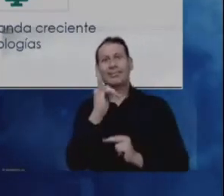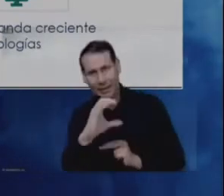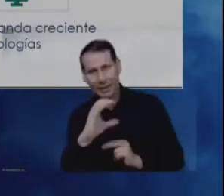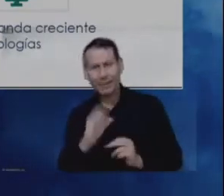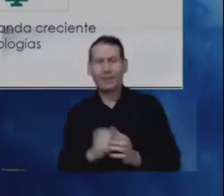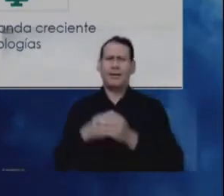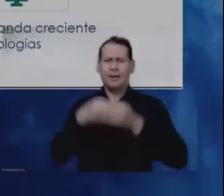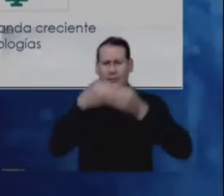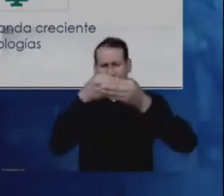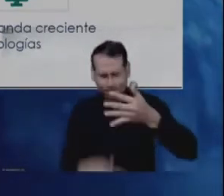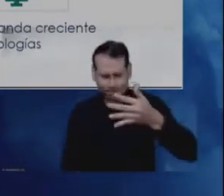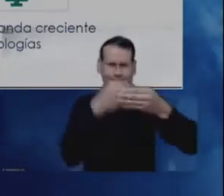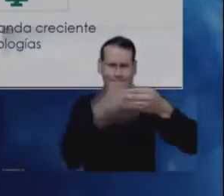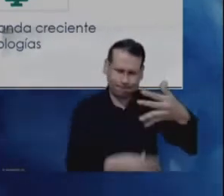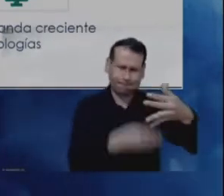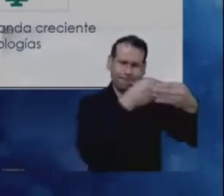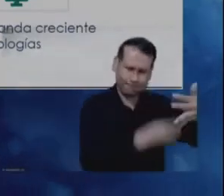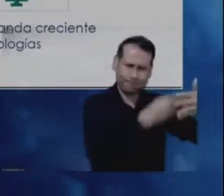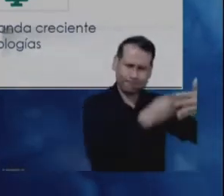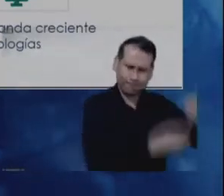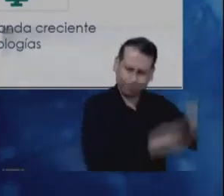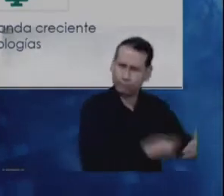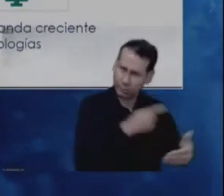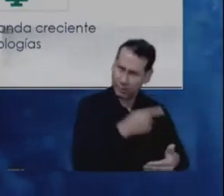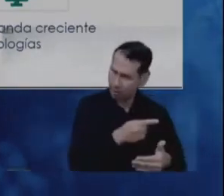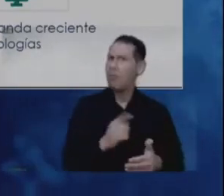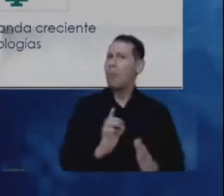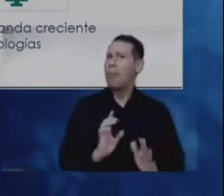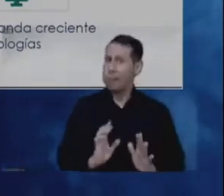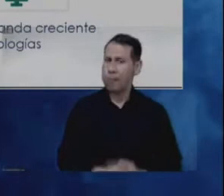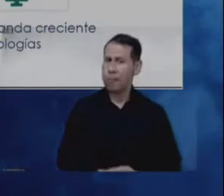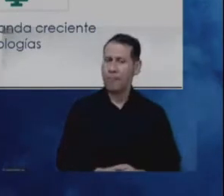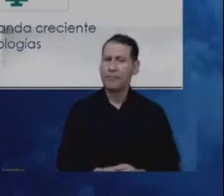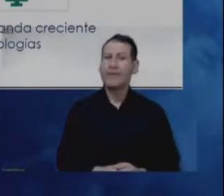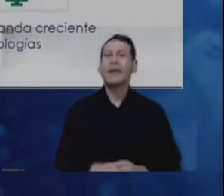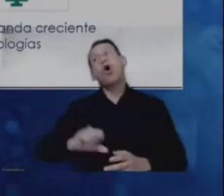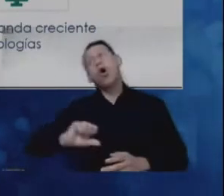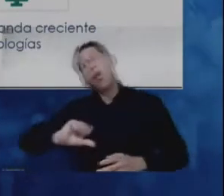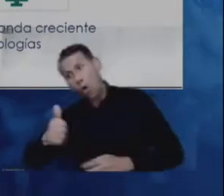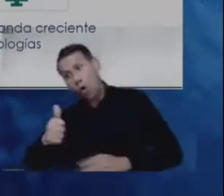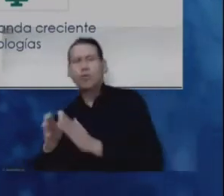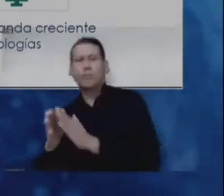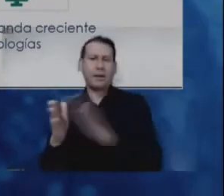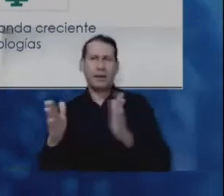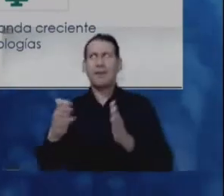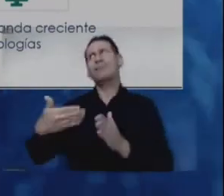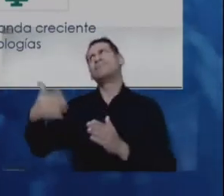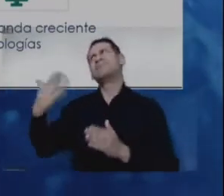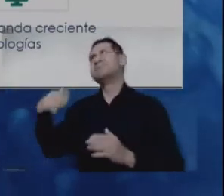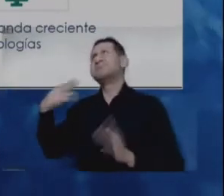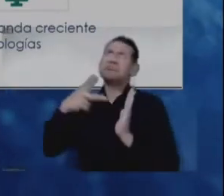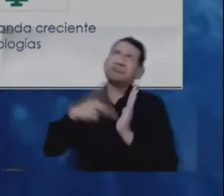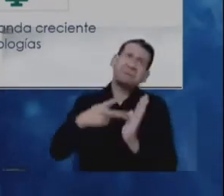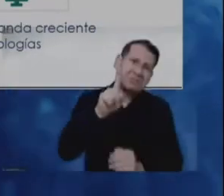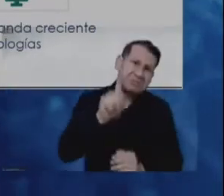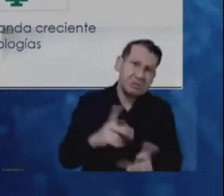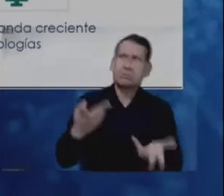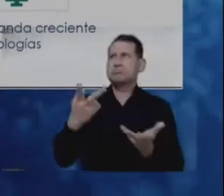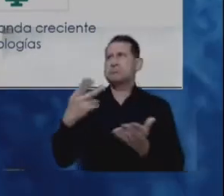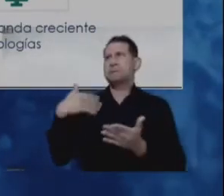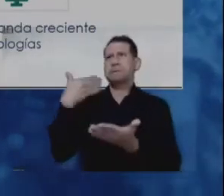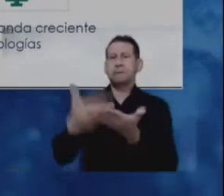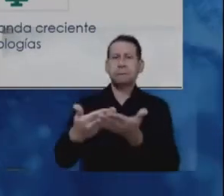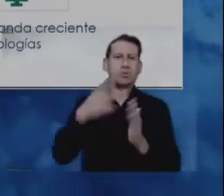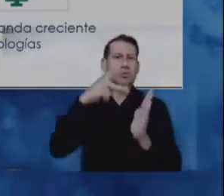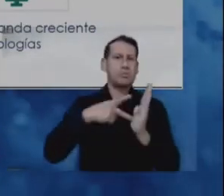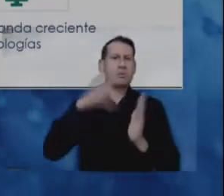Esto versus si los comparamos nosotros, digamos, con otros planes anteriores, digamos, 2016-2019. Entonces, esto